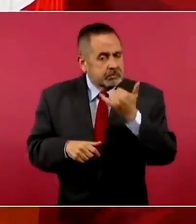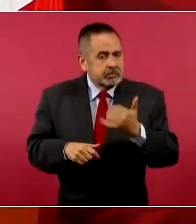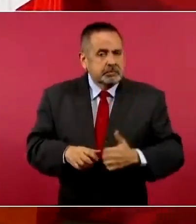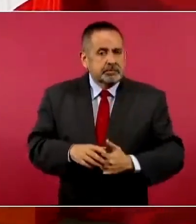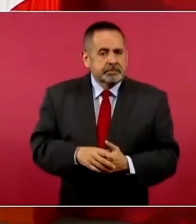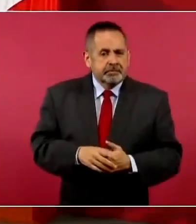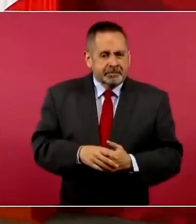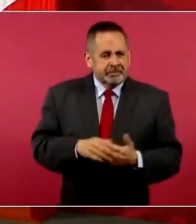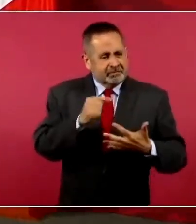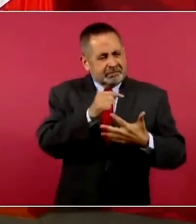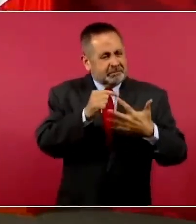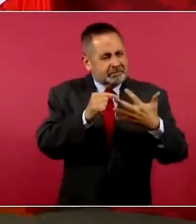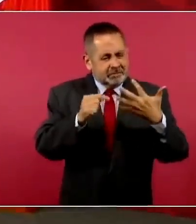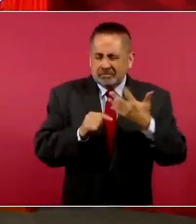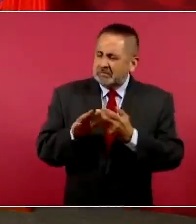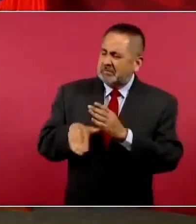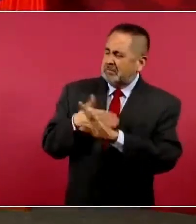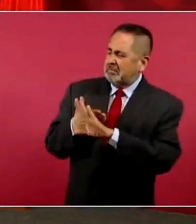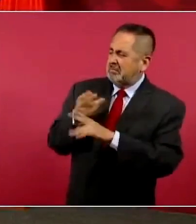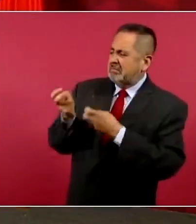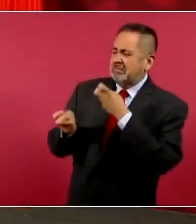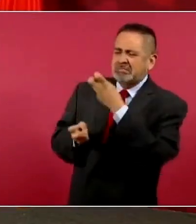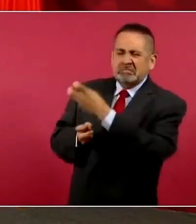y cosas por el estilo,